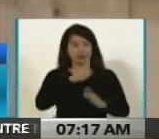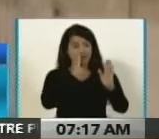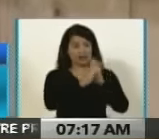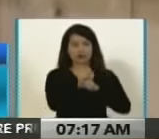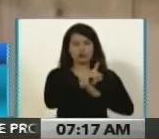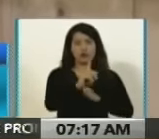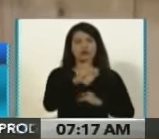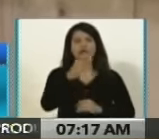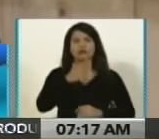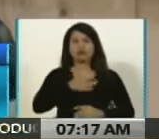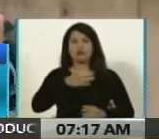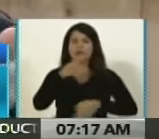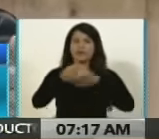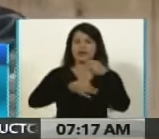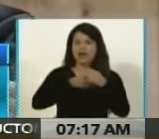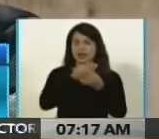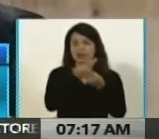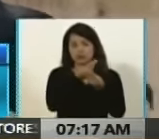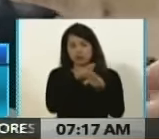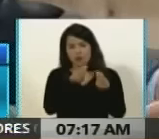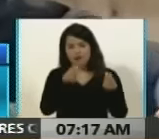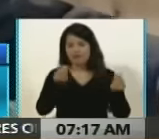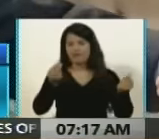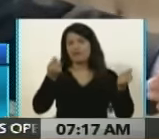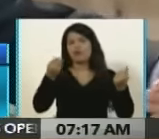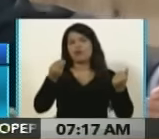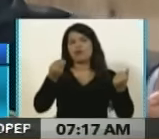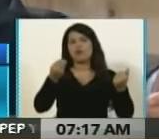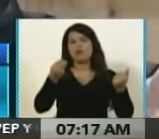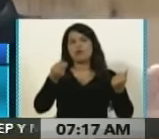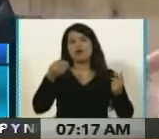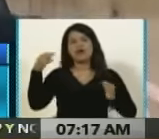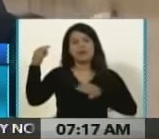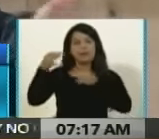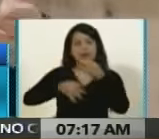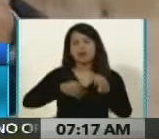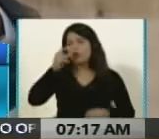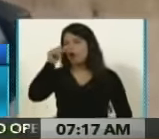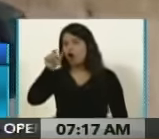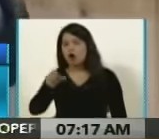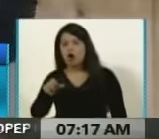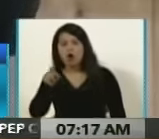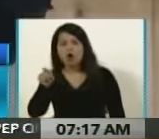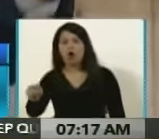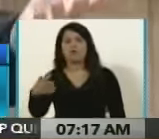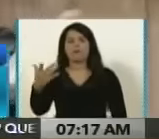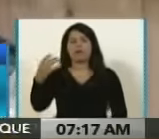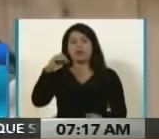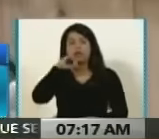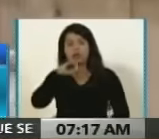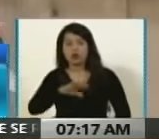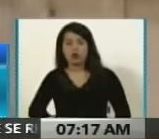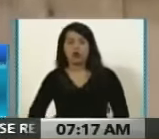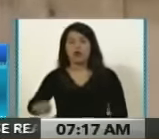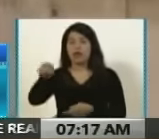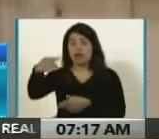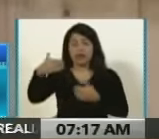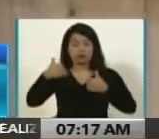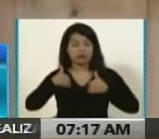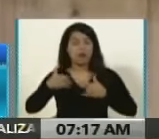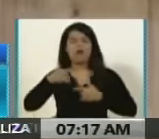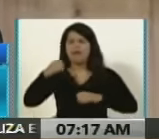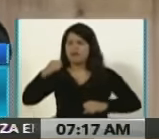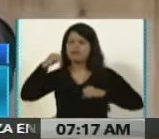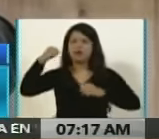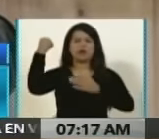Tengo que solo explicar indirectamente, haciendo conocer la historia de Fabricio, haciendo conocer lo que pasaba en ese tiempo, que es lo que yo trataba